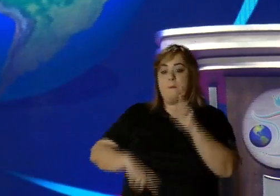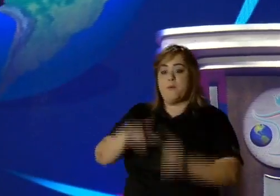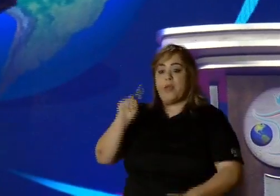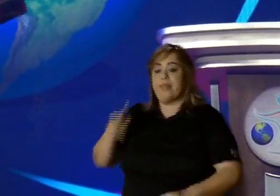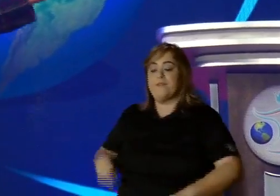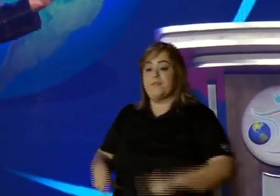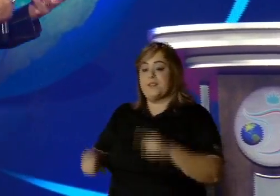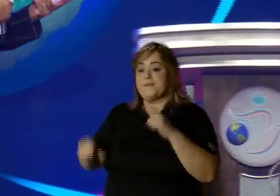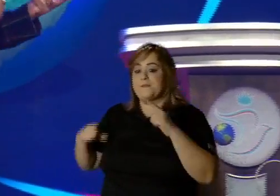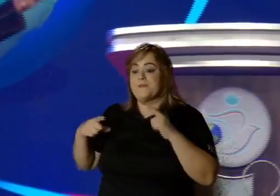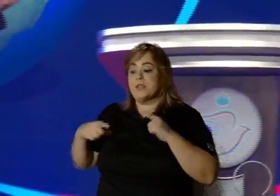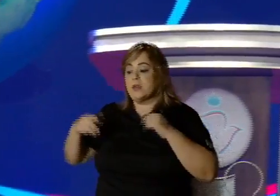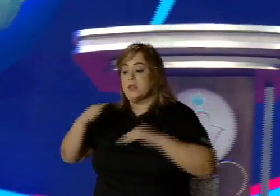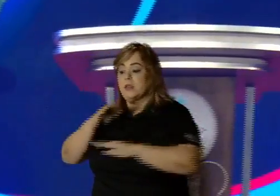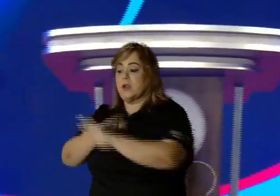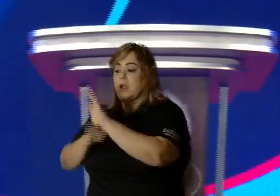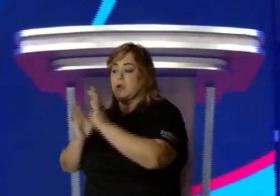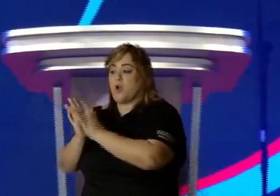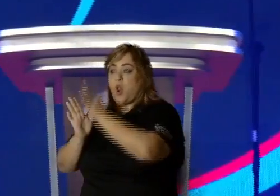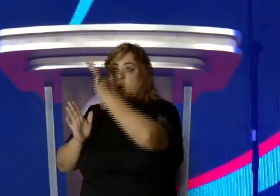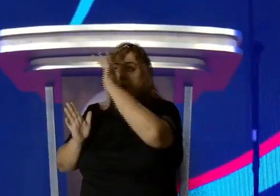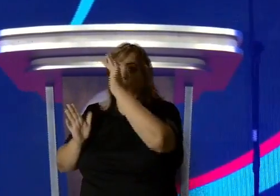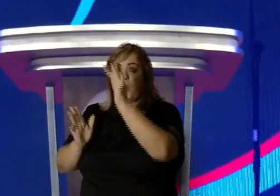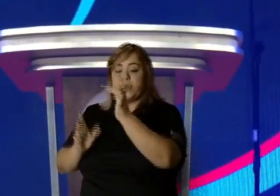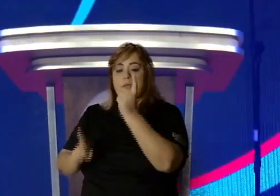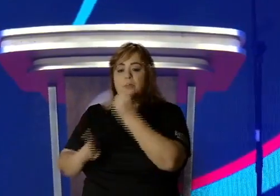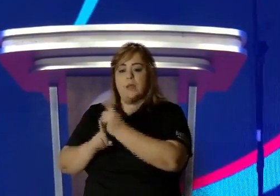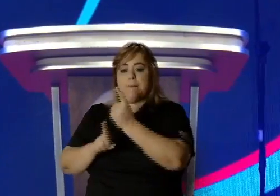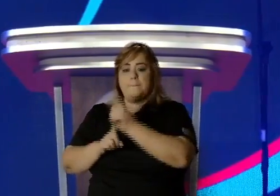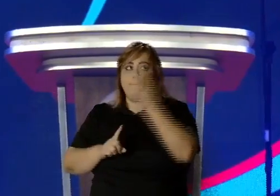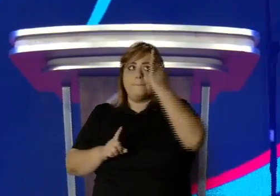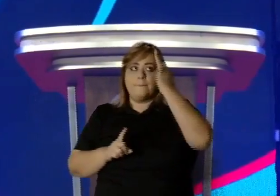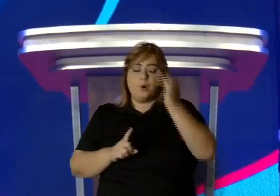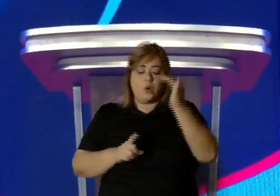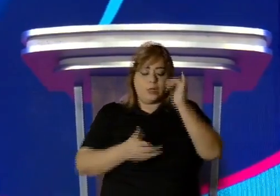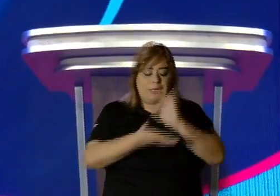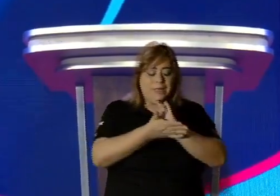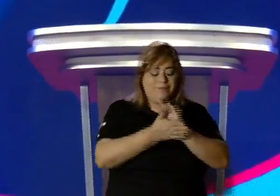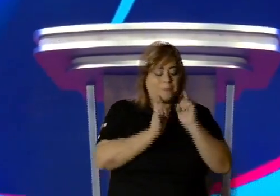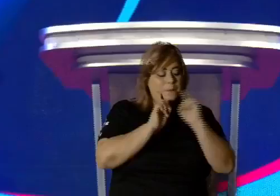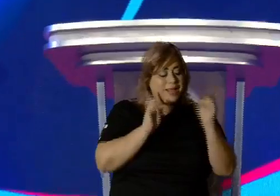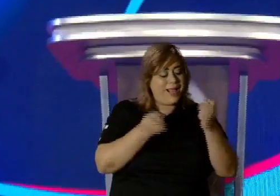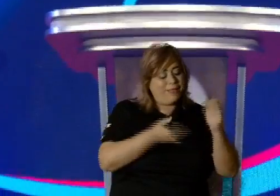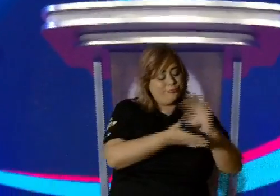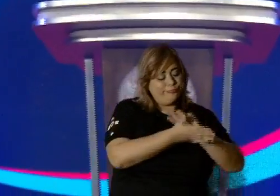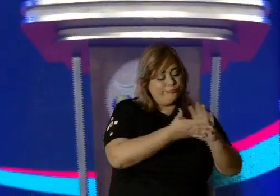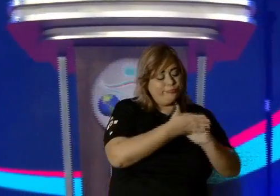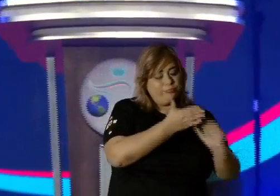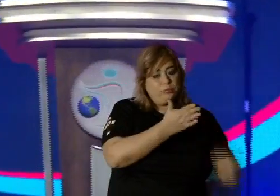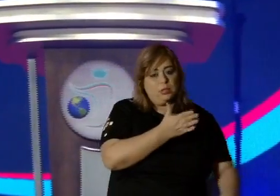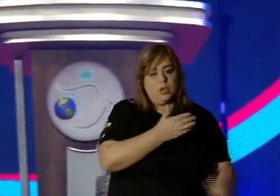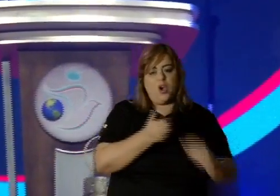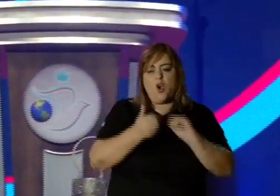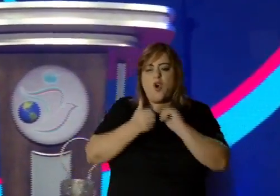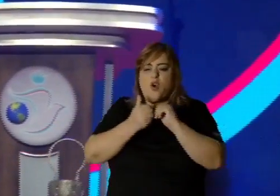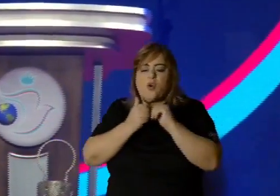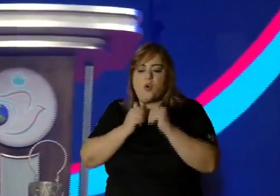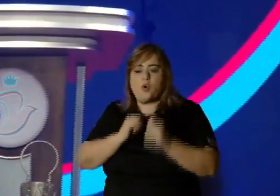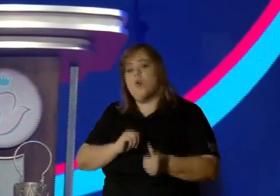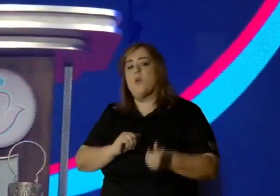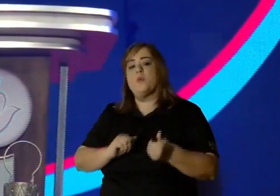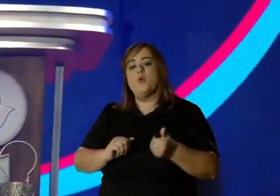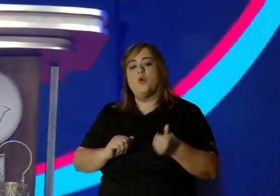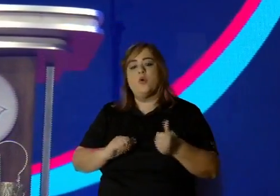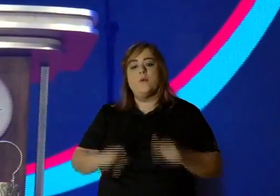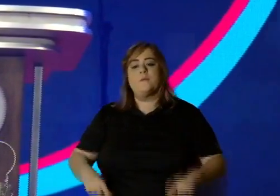esa certeza, esa seguridad, porque fueron destituidos por el pecado. Te pregunto, ¿cómo vivía Adán y cómo